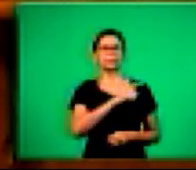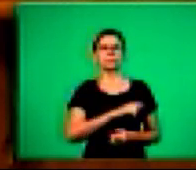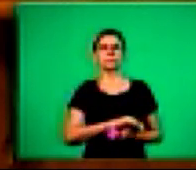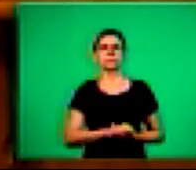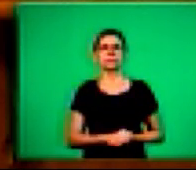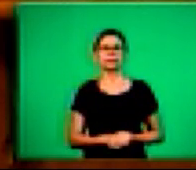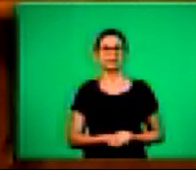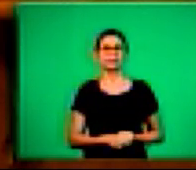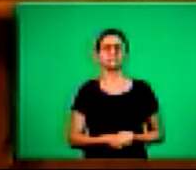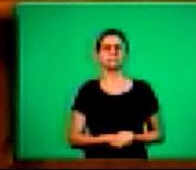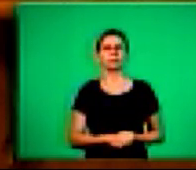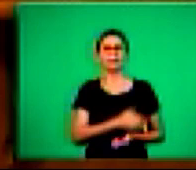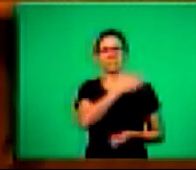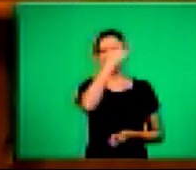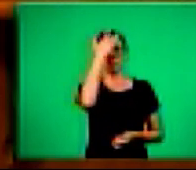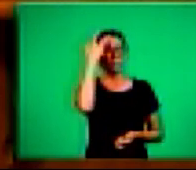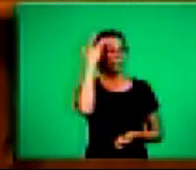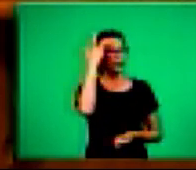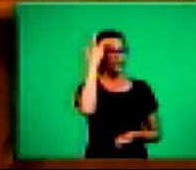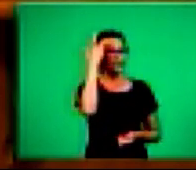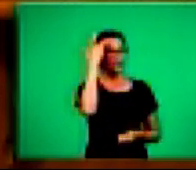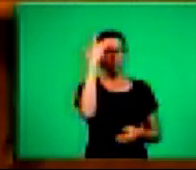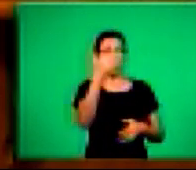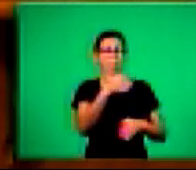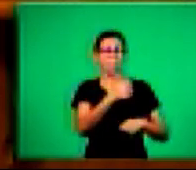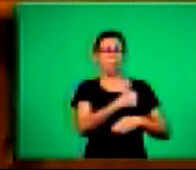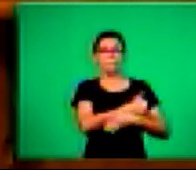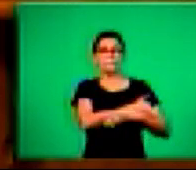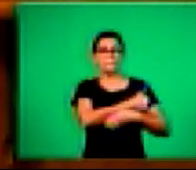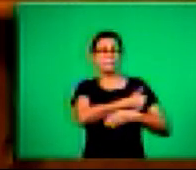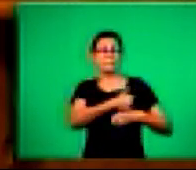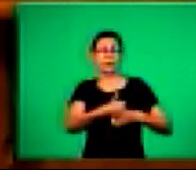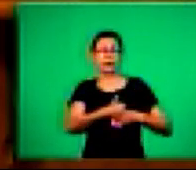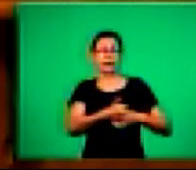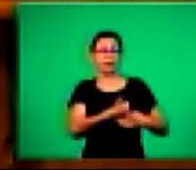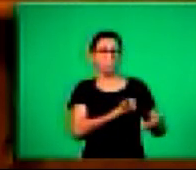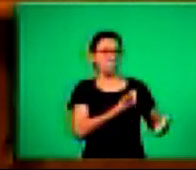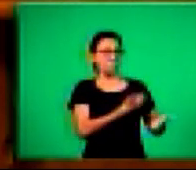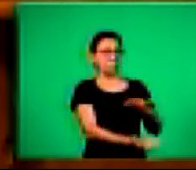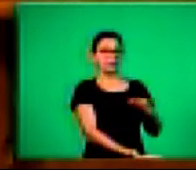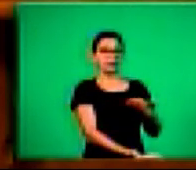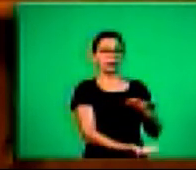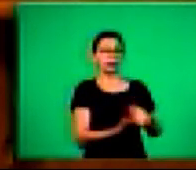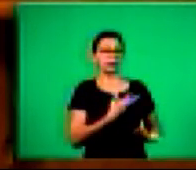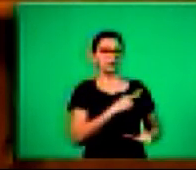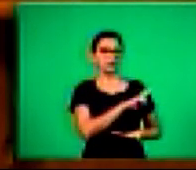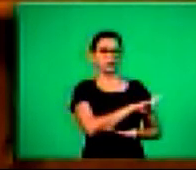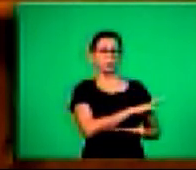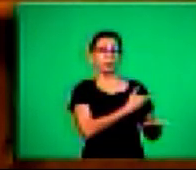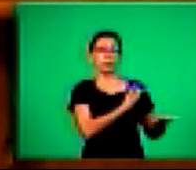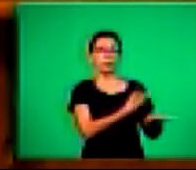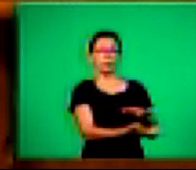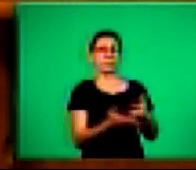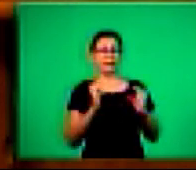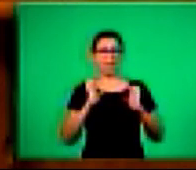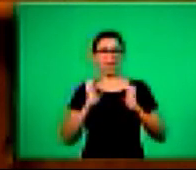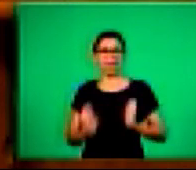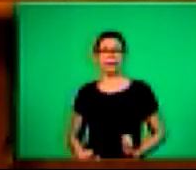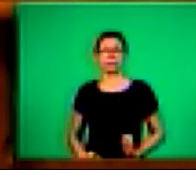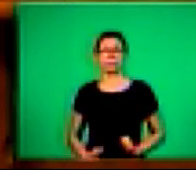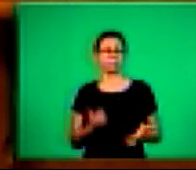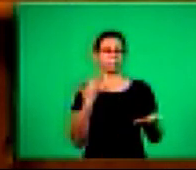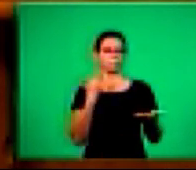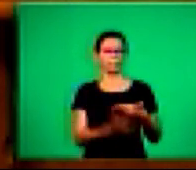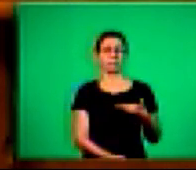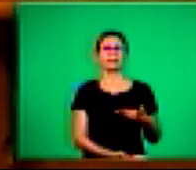más tan de probable moral ética y religiosamente porque él no tiene